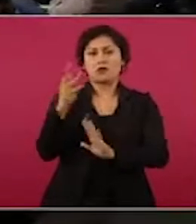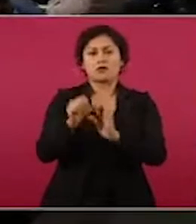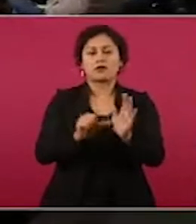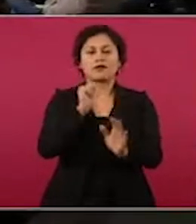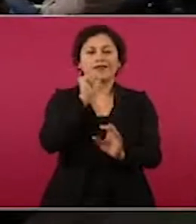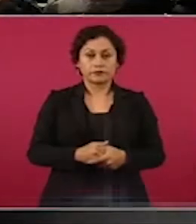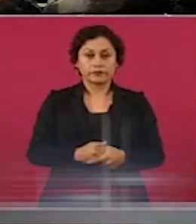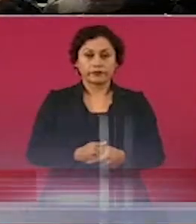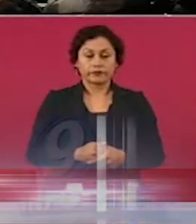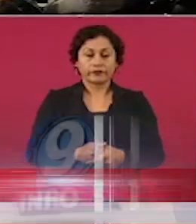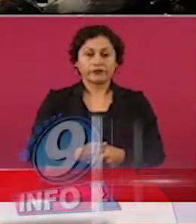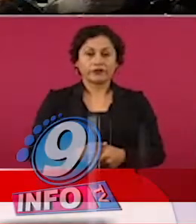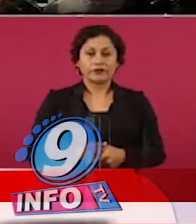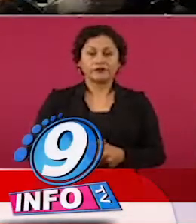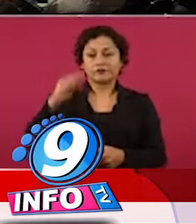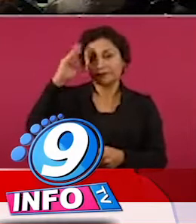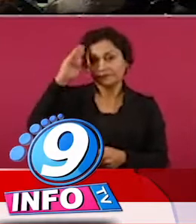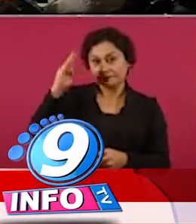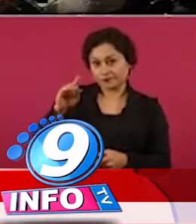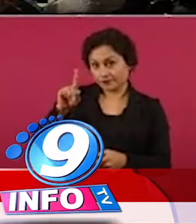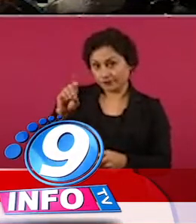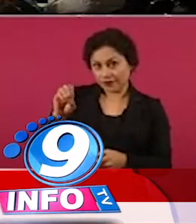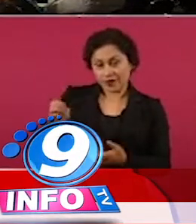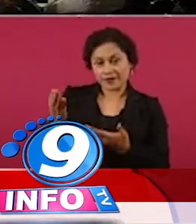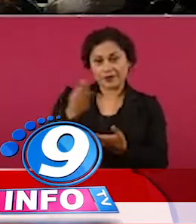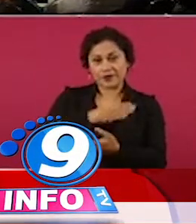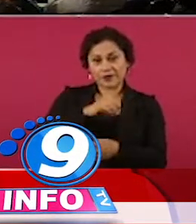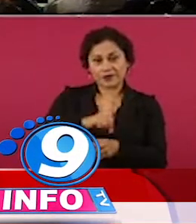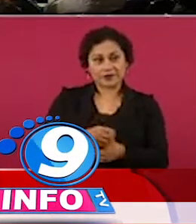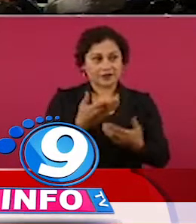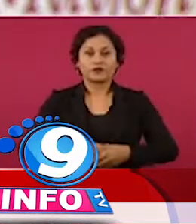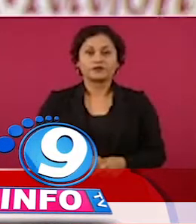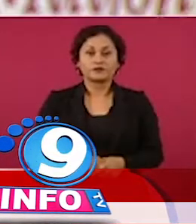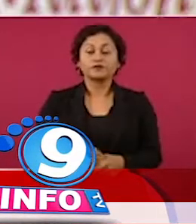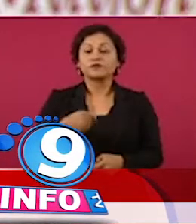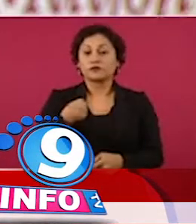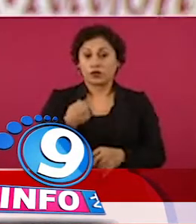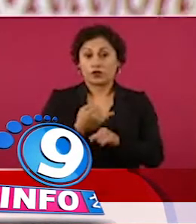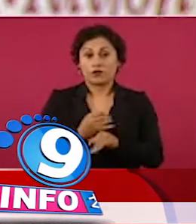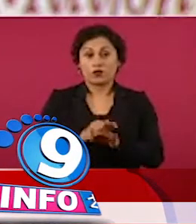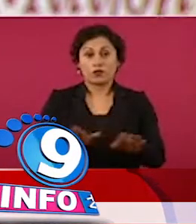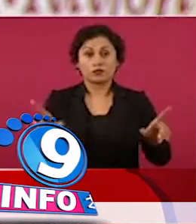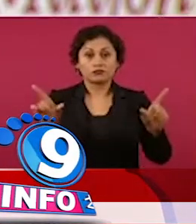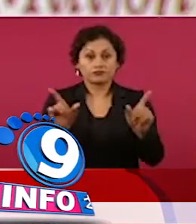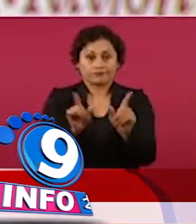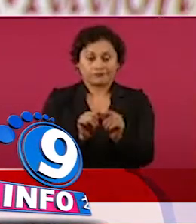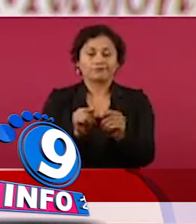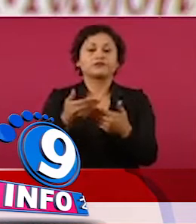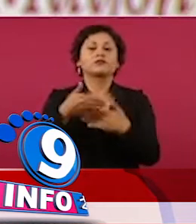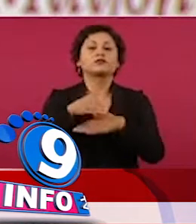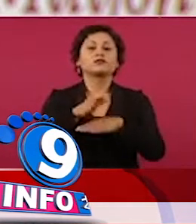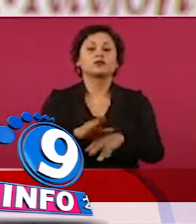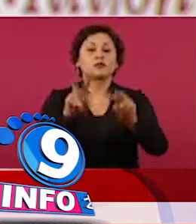gracias el subsecretario de prevención y promoción de la salud puntualizó que es temporada de virus respiratorios